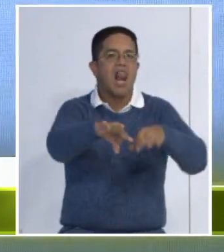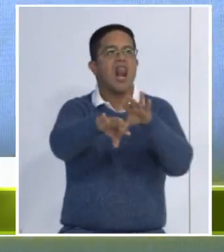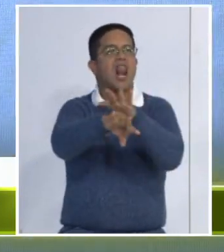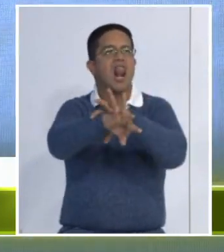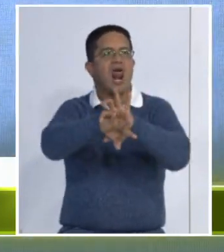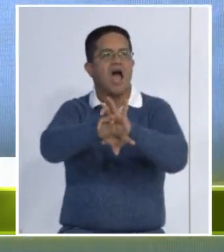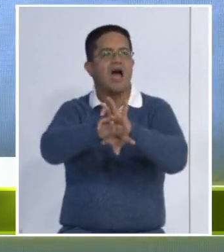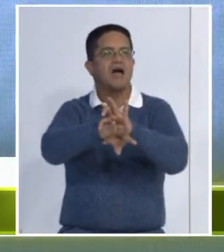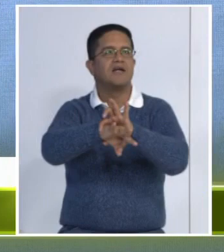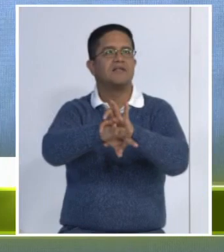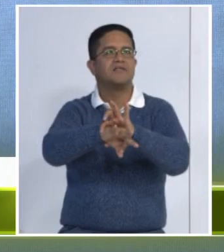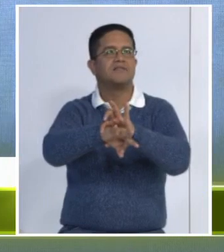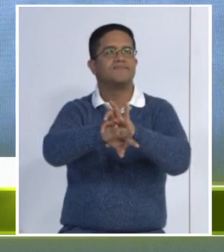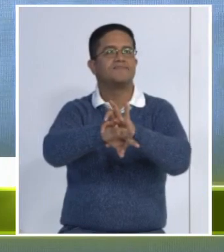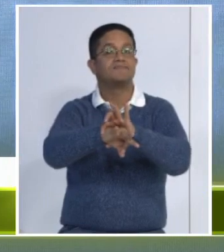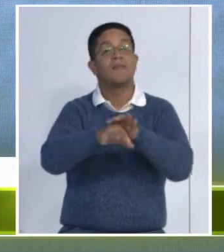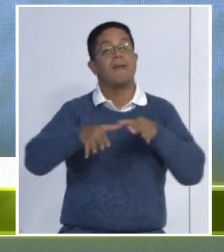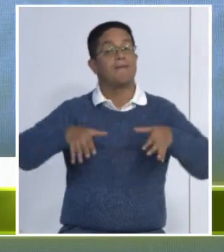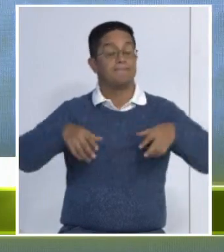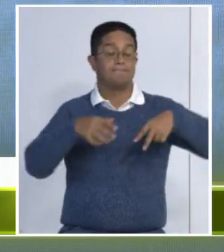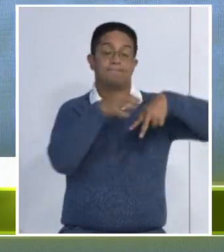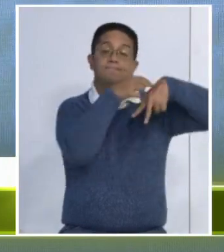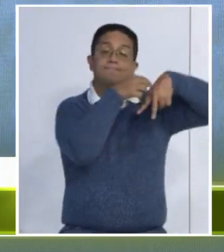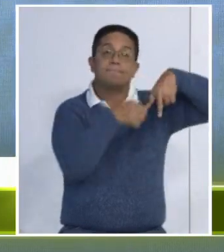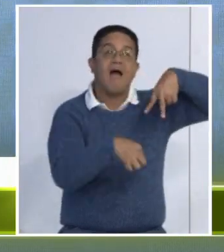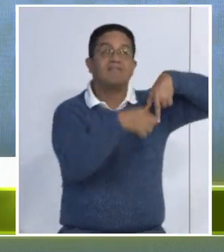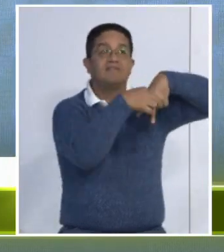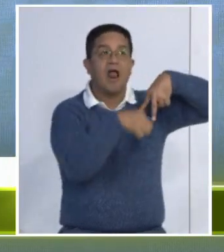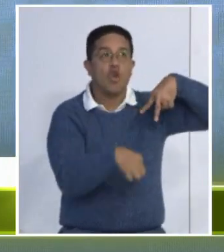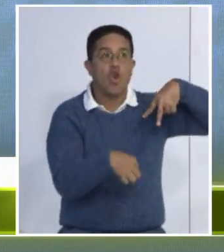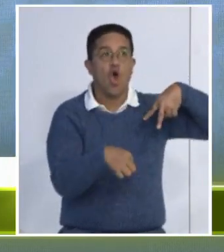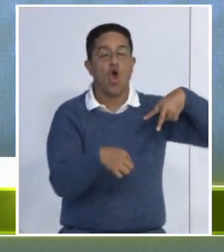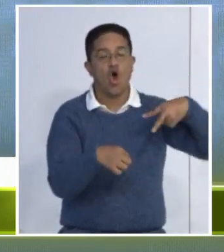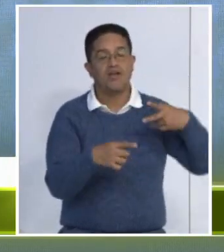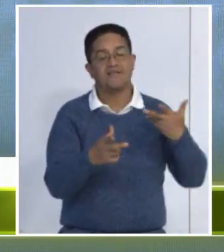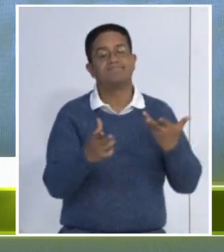ropas con pantalones largos, usar